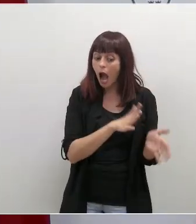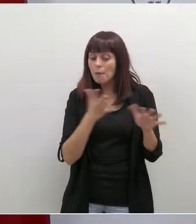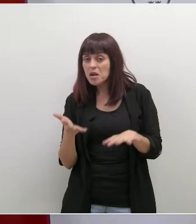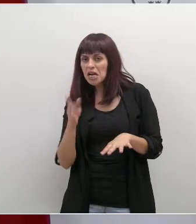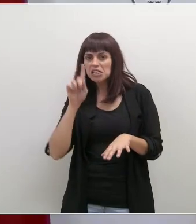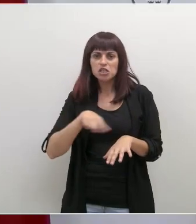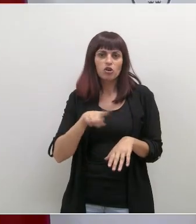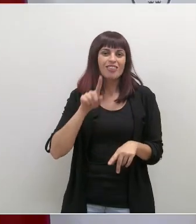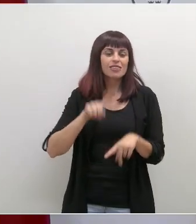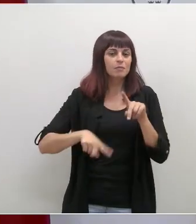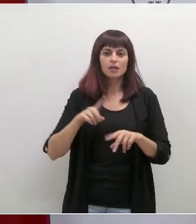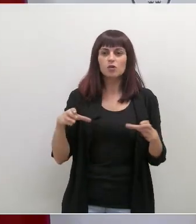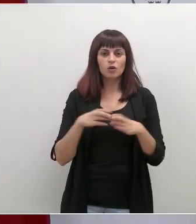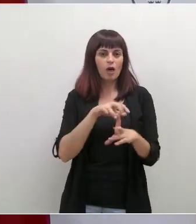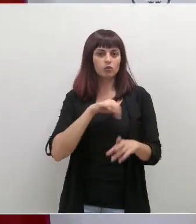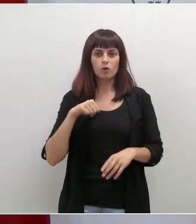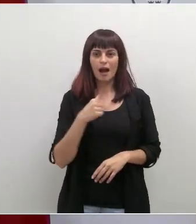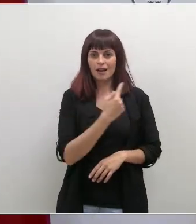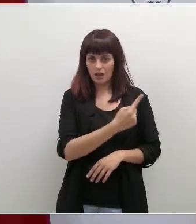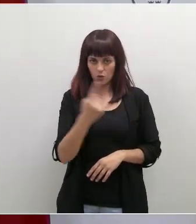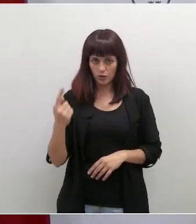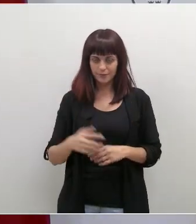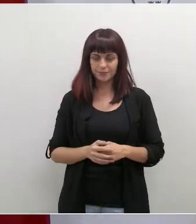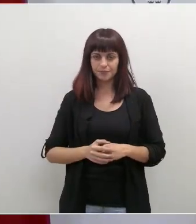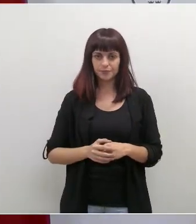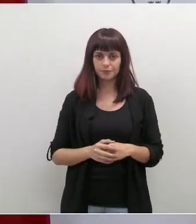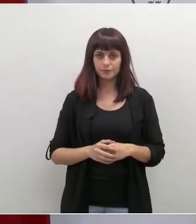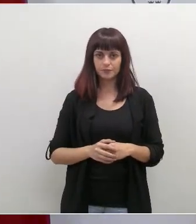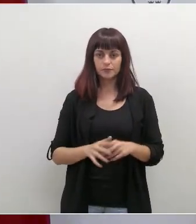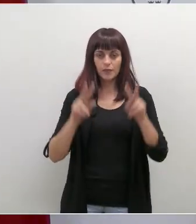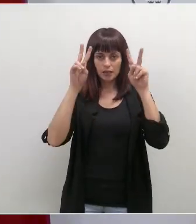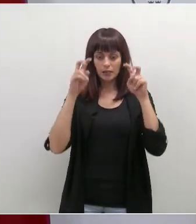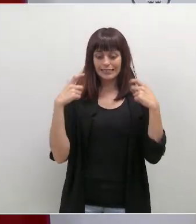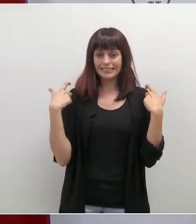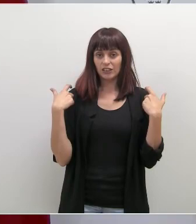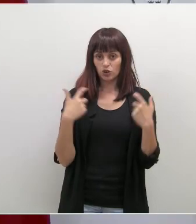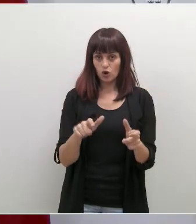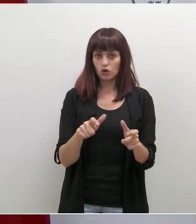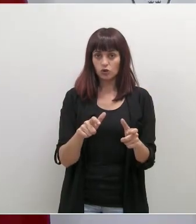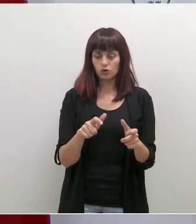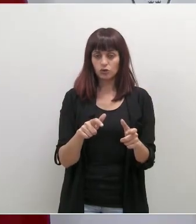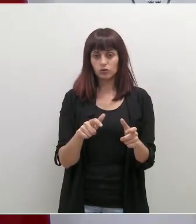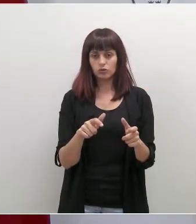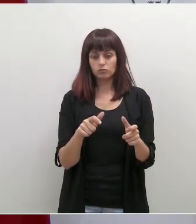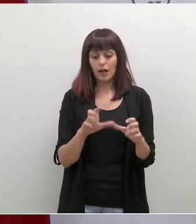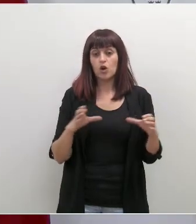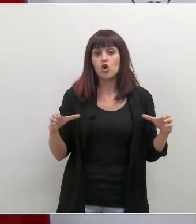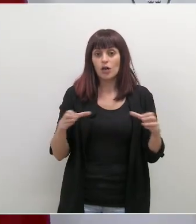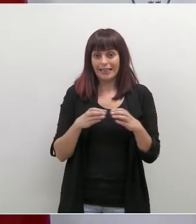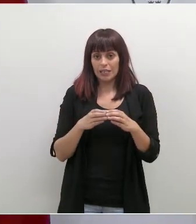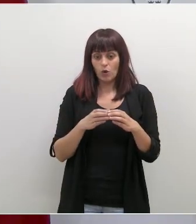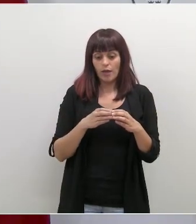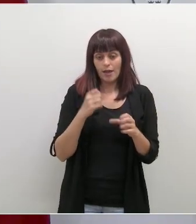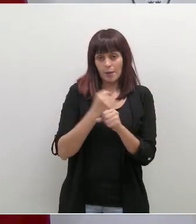cada una de las comunidades autónomas. Y respecto al sector, al colectivo dentro de los